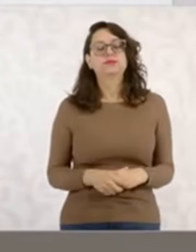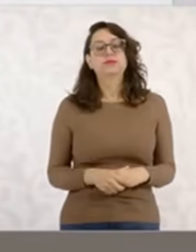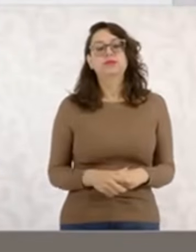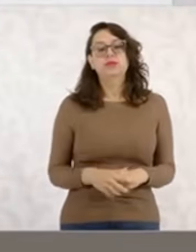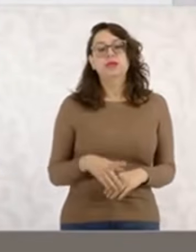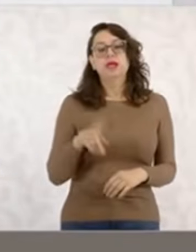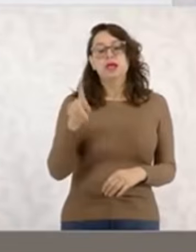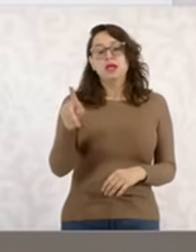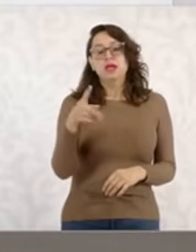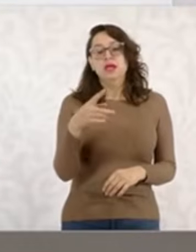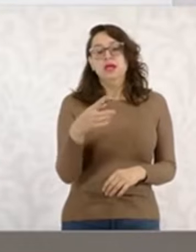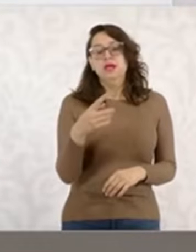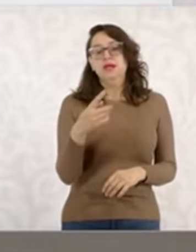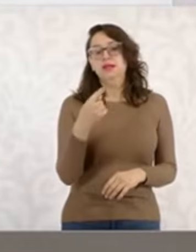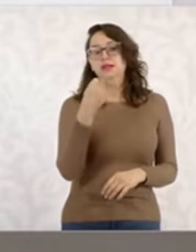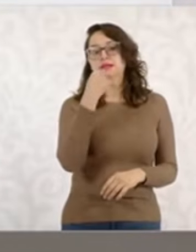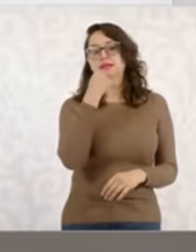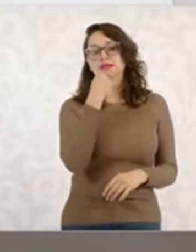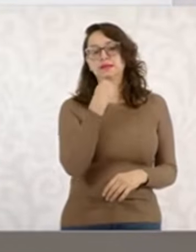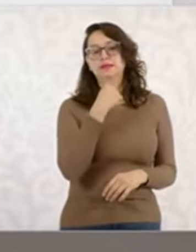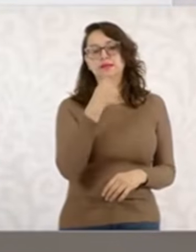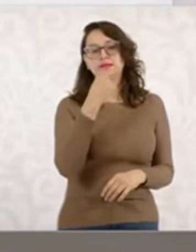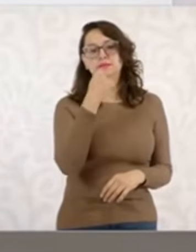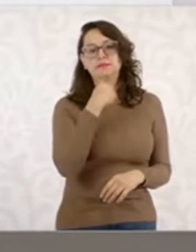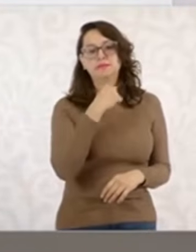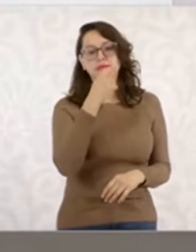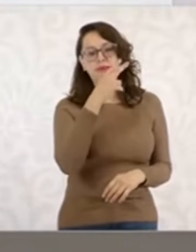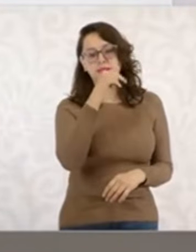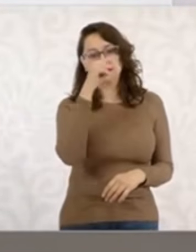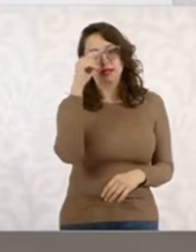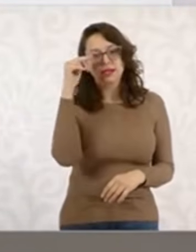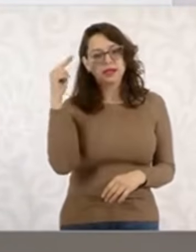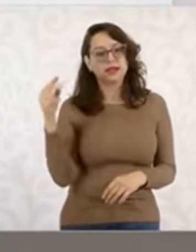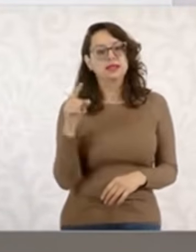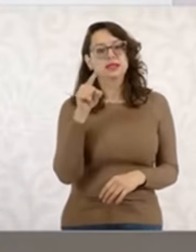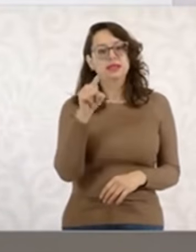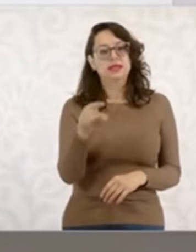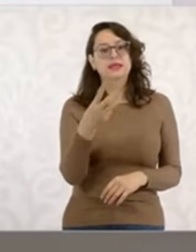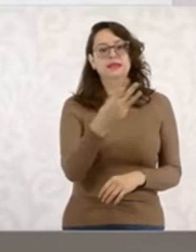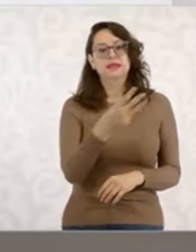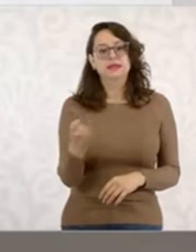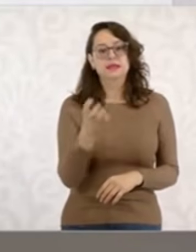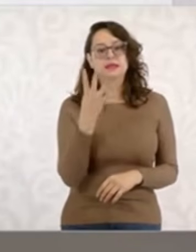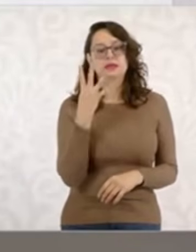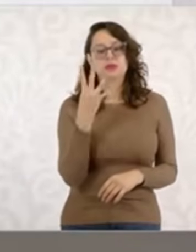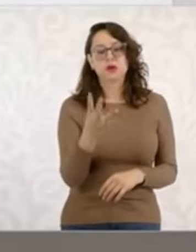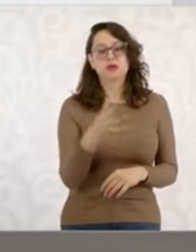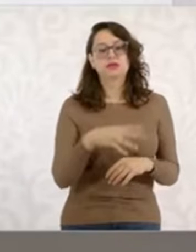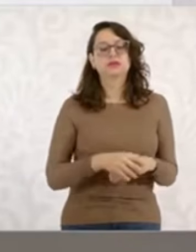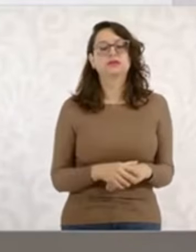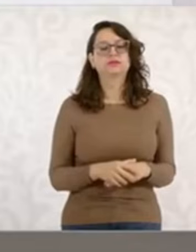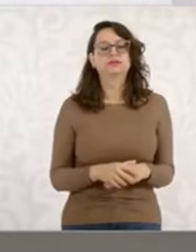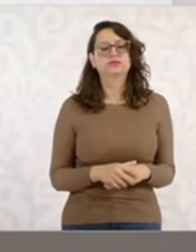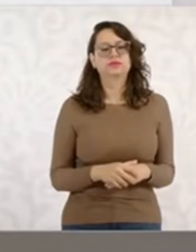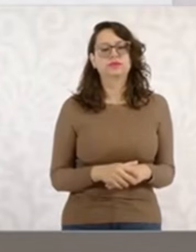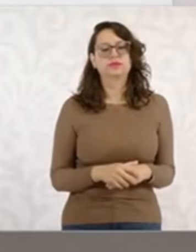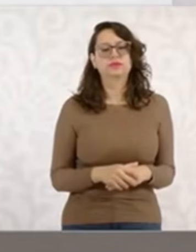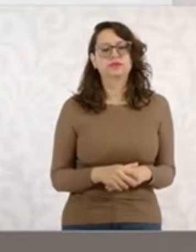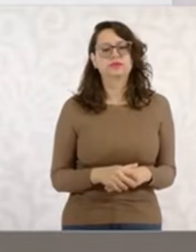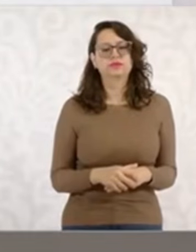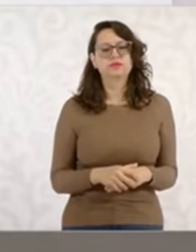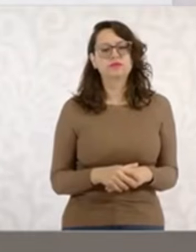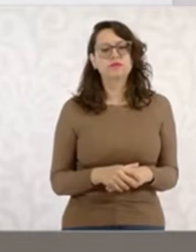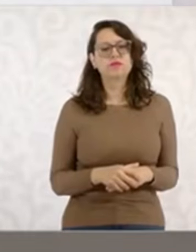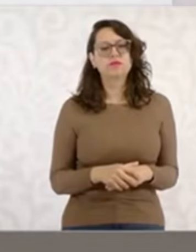Nayarit, estamos ahí, este proyecto son de 304 viviendas. La que sigue, por favor. En Yurecuaro,